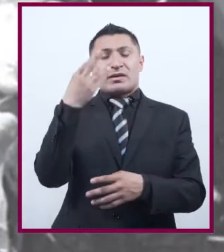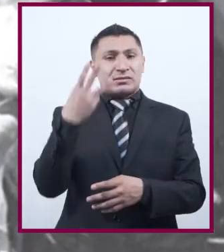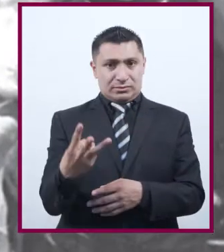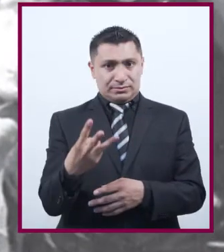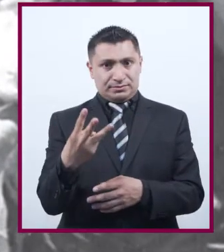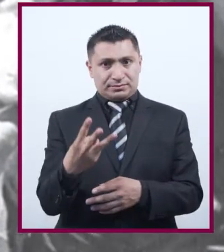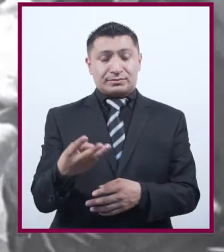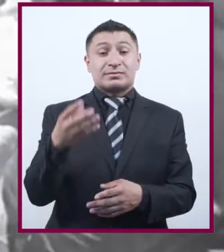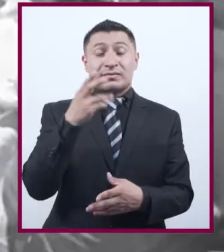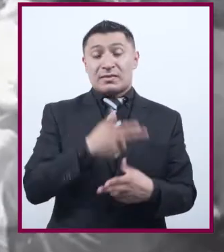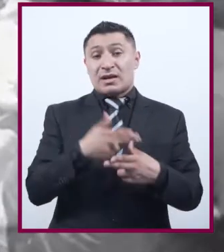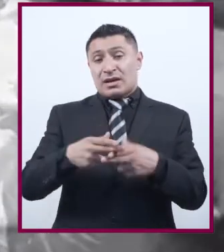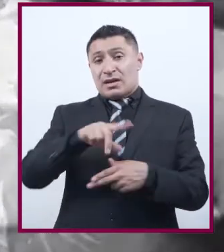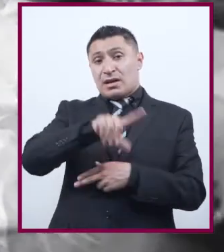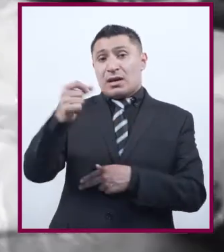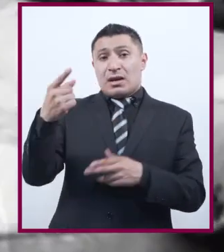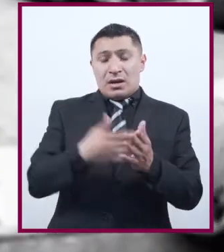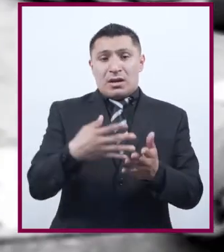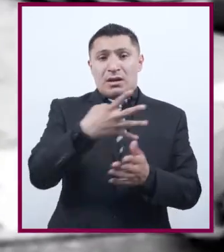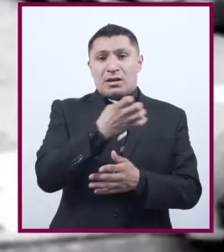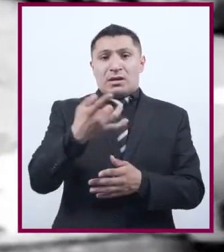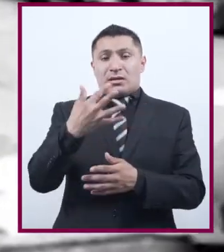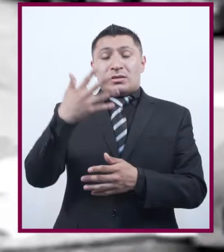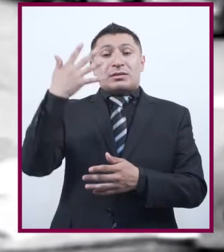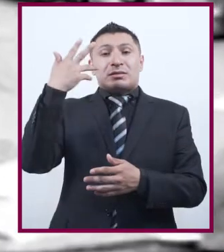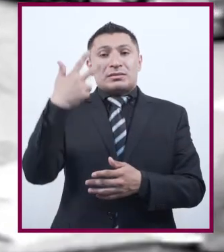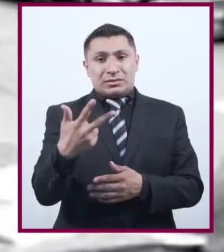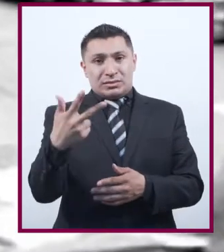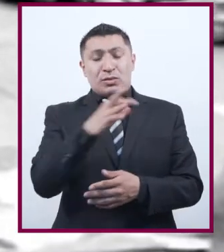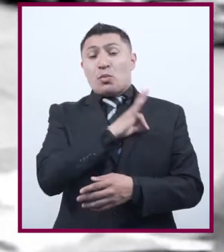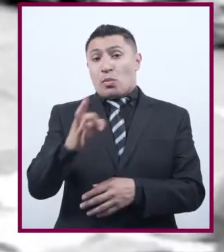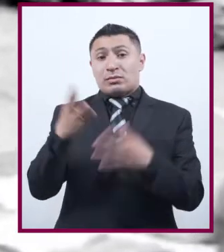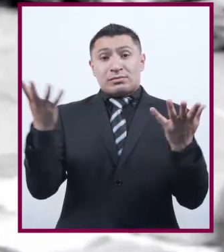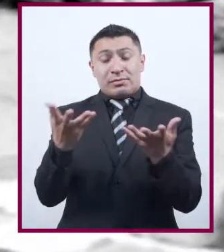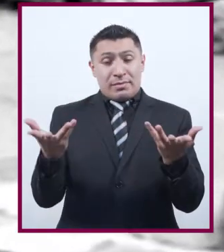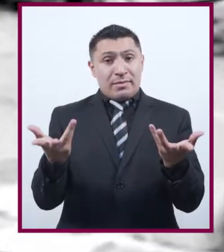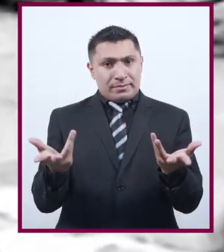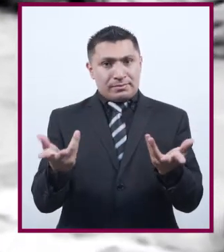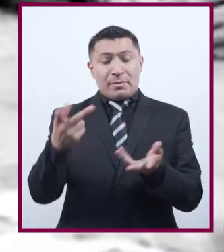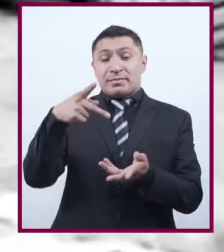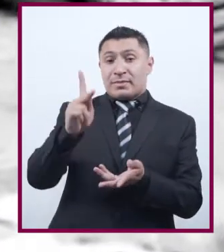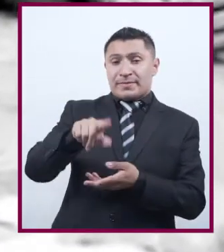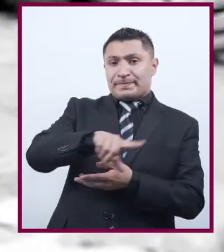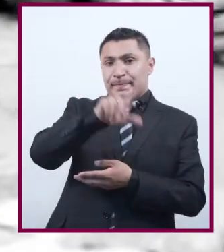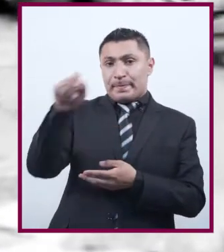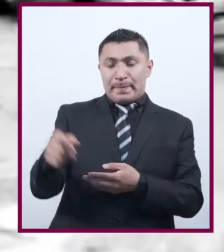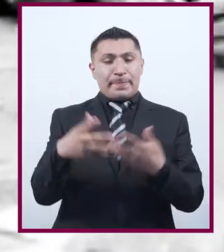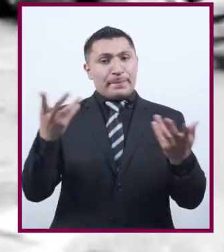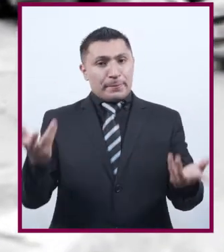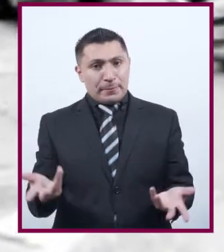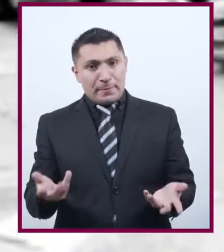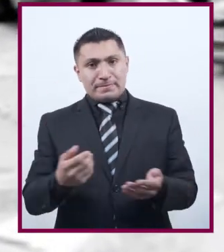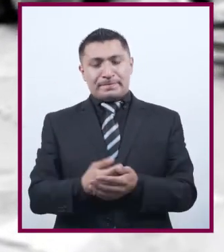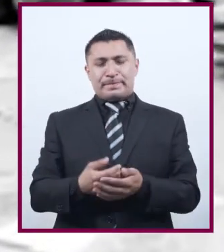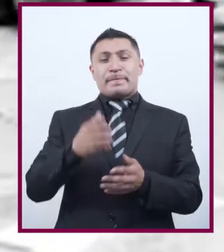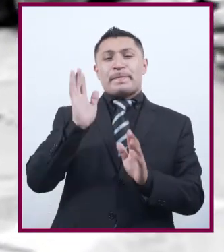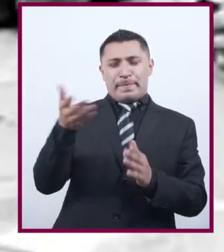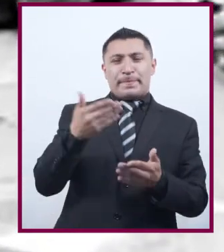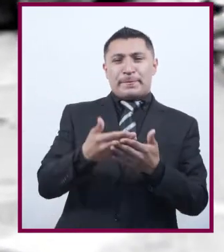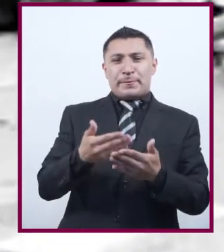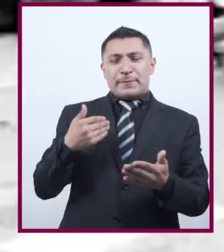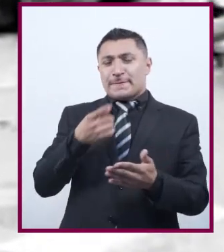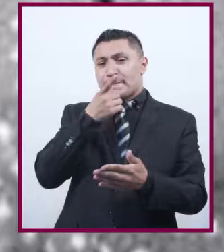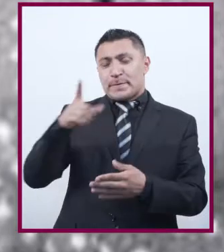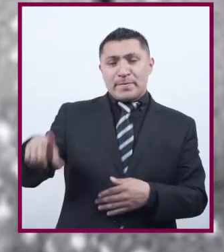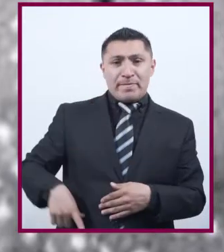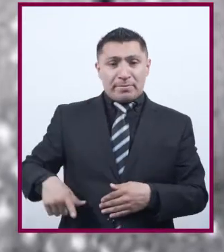fue hasta 1958 que pudieron hacerlo. Pero después de ello, como bien lo temía el gobierno,